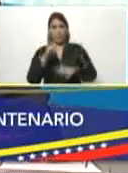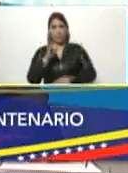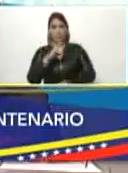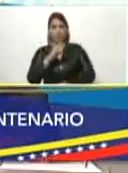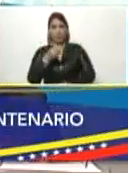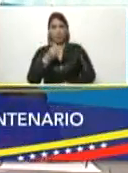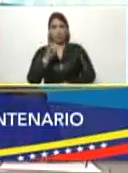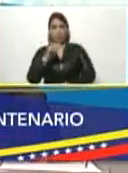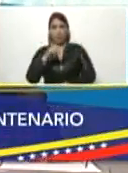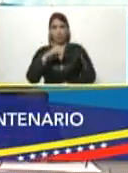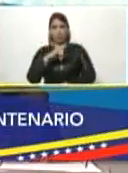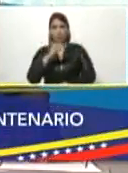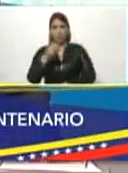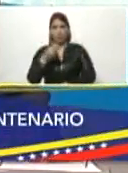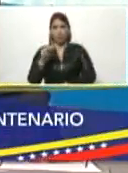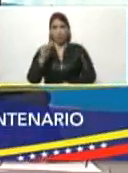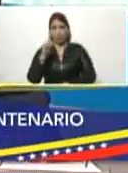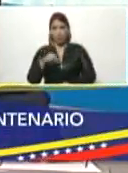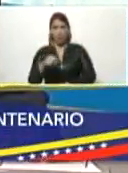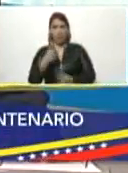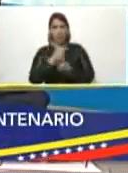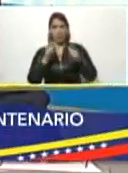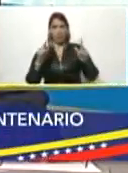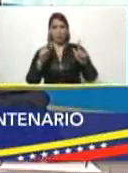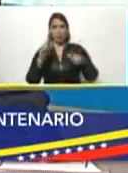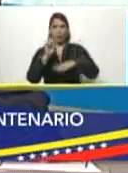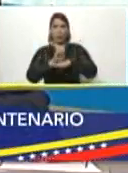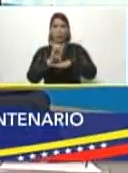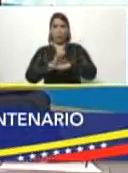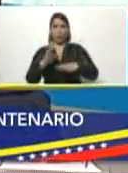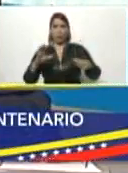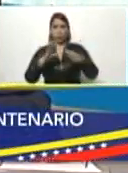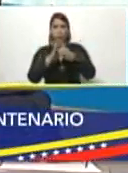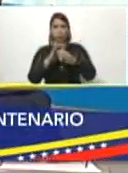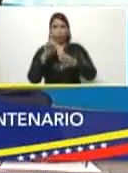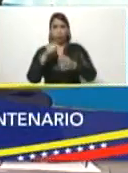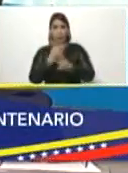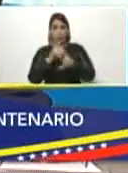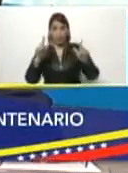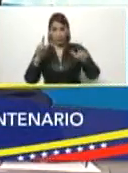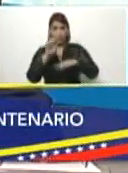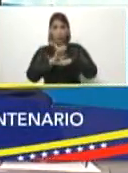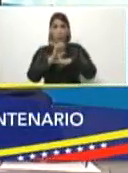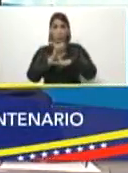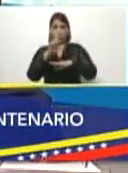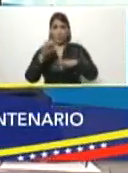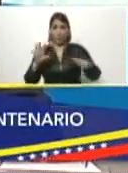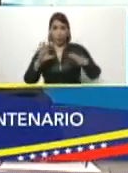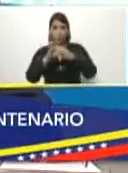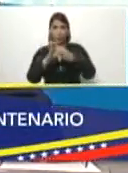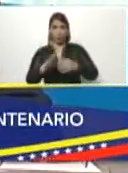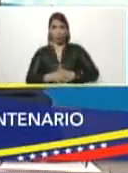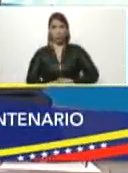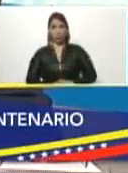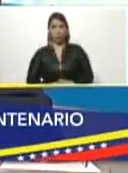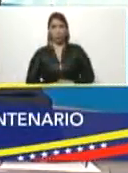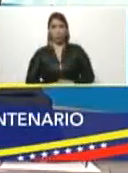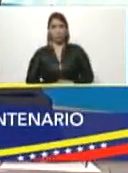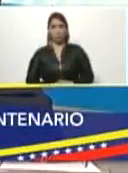la liberación de lo que hoy es el Ecuador y de la unión al liberar el Ecuador, se unió